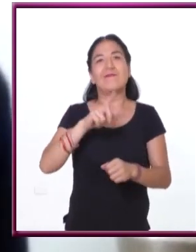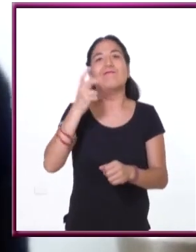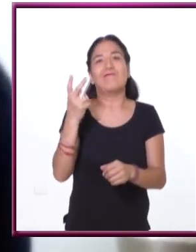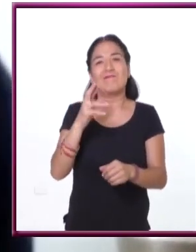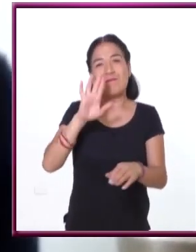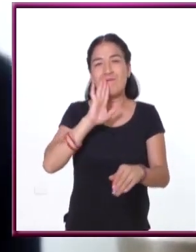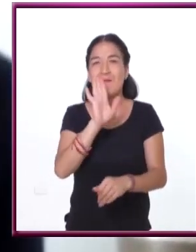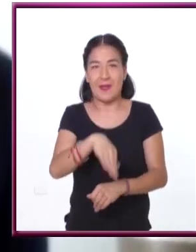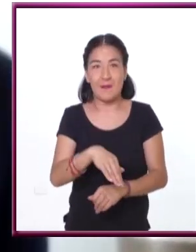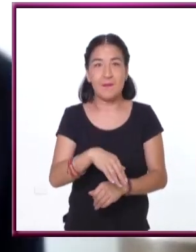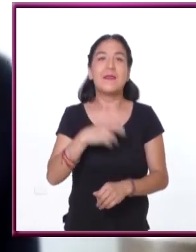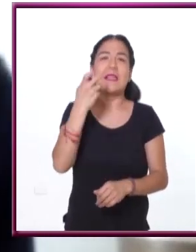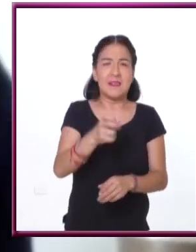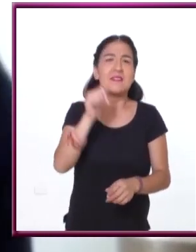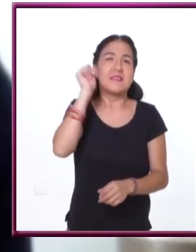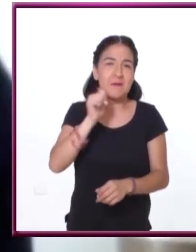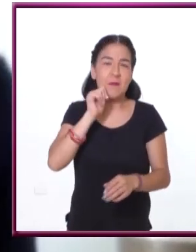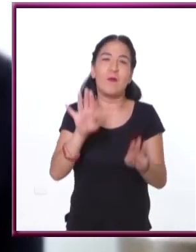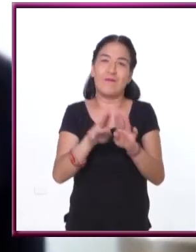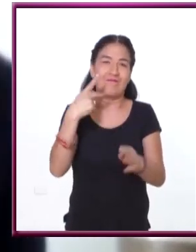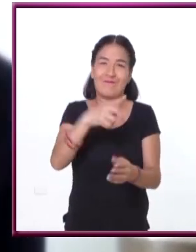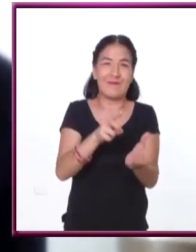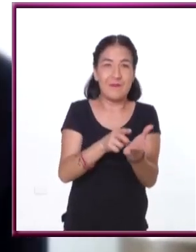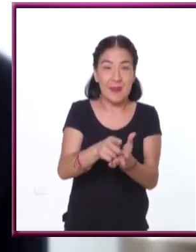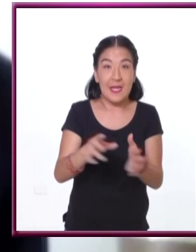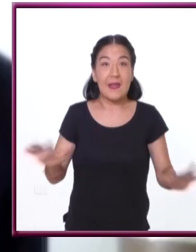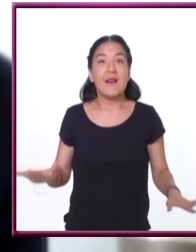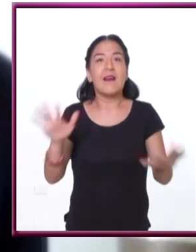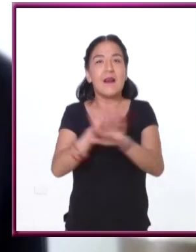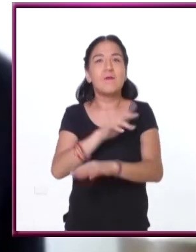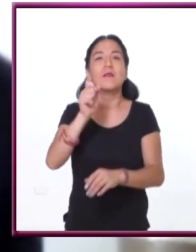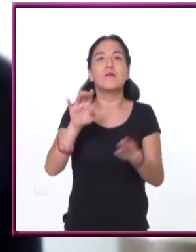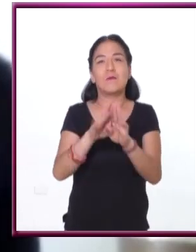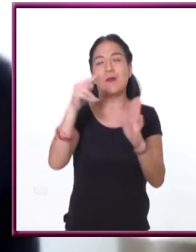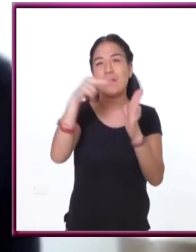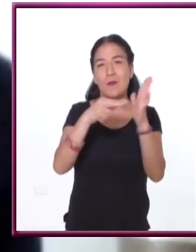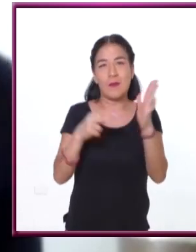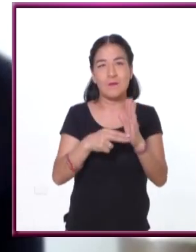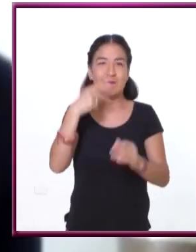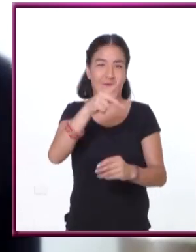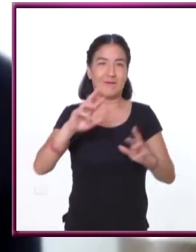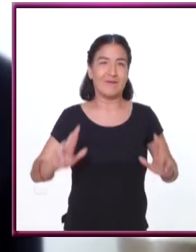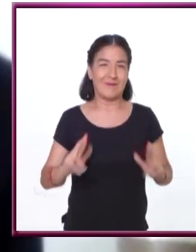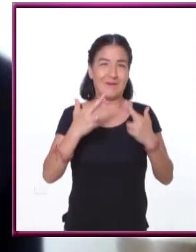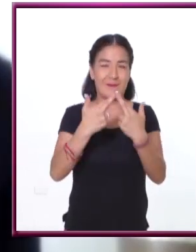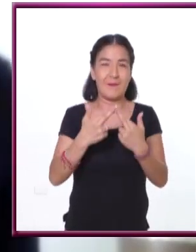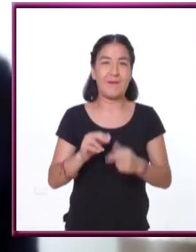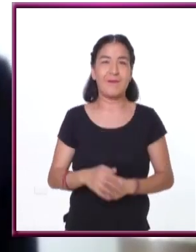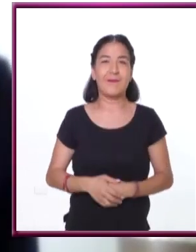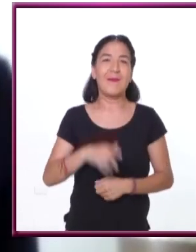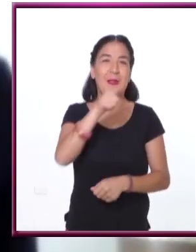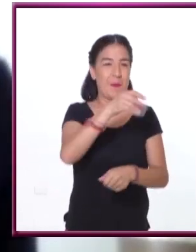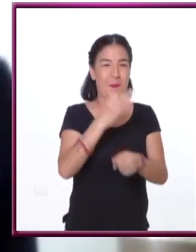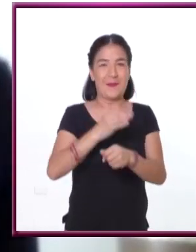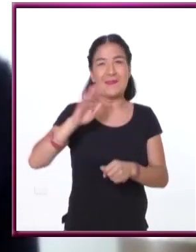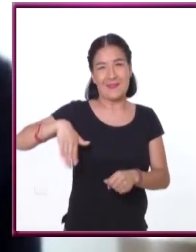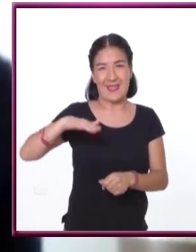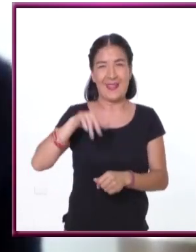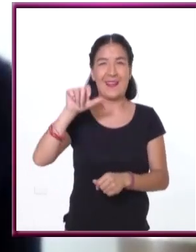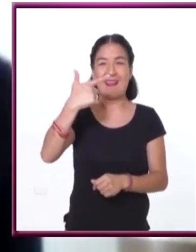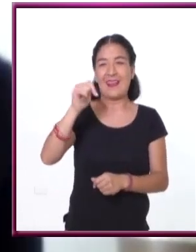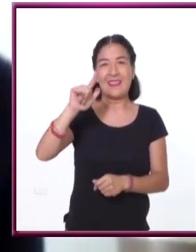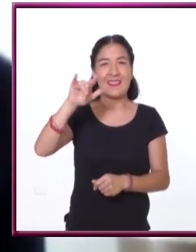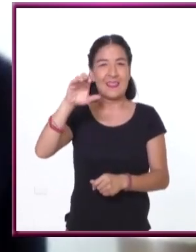ese hecho. Eso, digamos, es lo que siempre se ha hecho en derecho. Cambia, algunas veces son normas de origen religioso, como las que usted menciona de